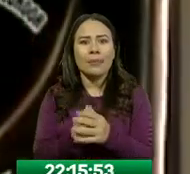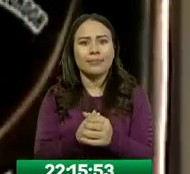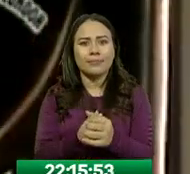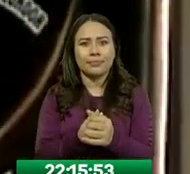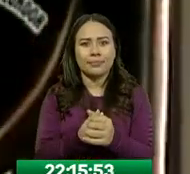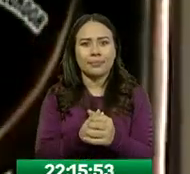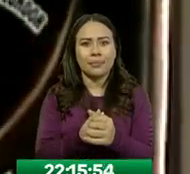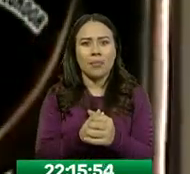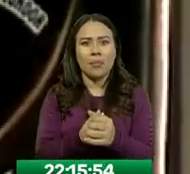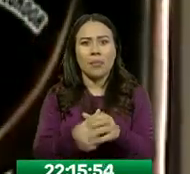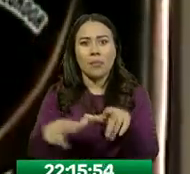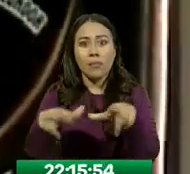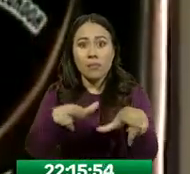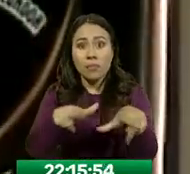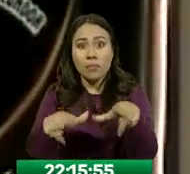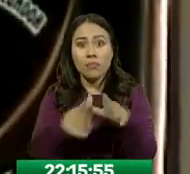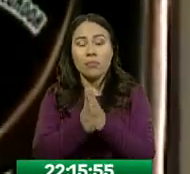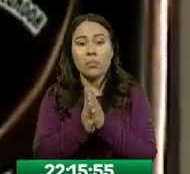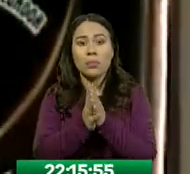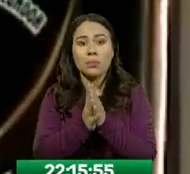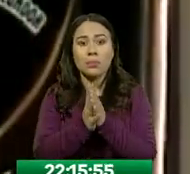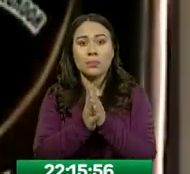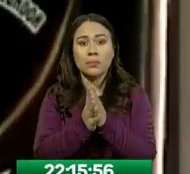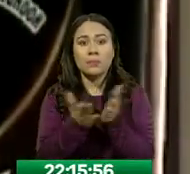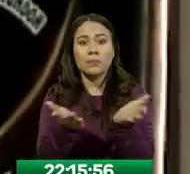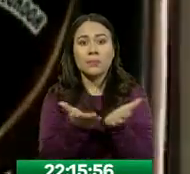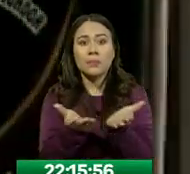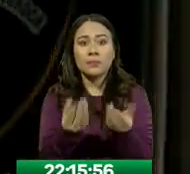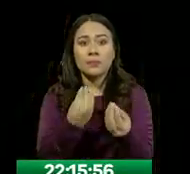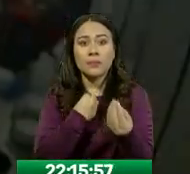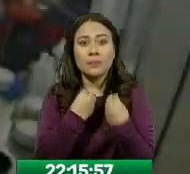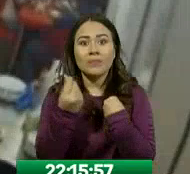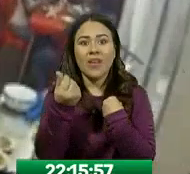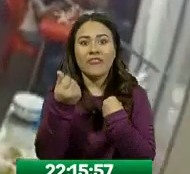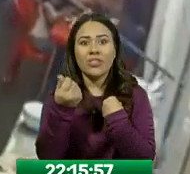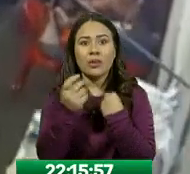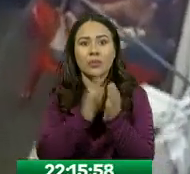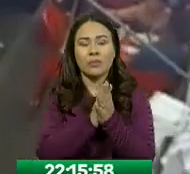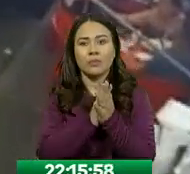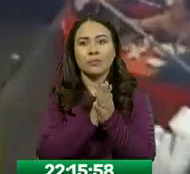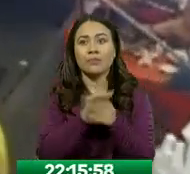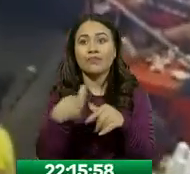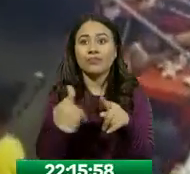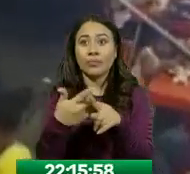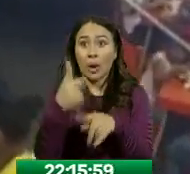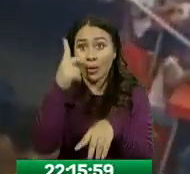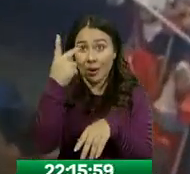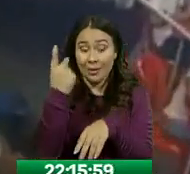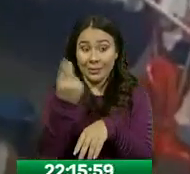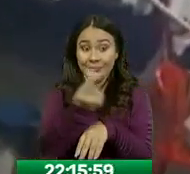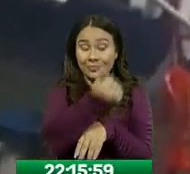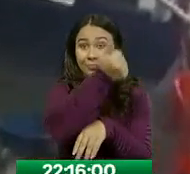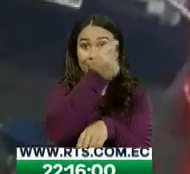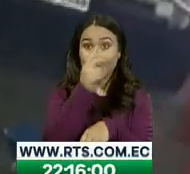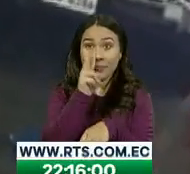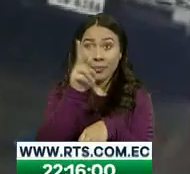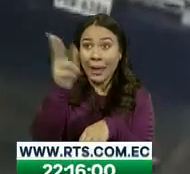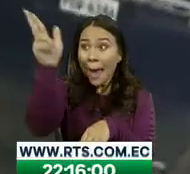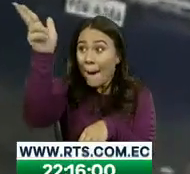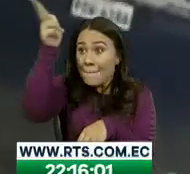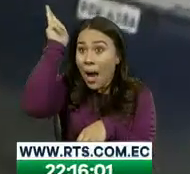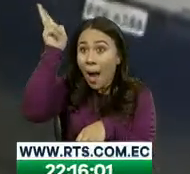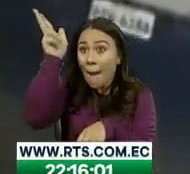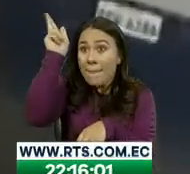lugares donde se maneja únicamente efectivo. Cuando salían del sitio, uno de los sospechosos va disparando